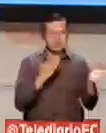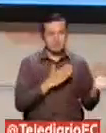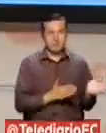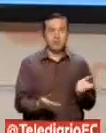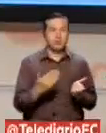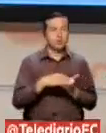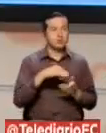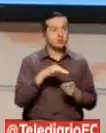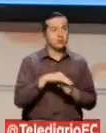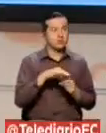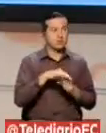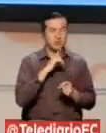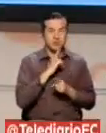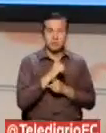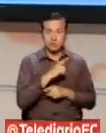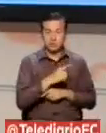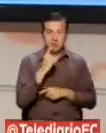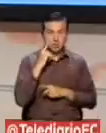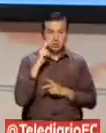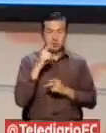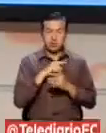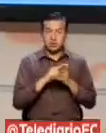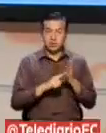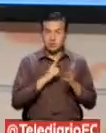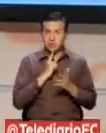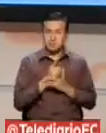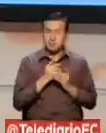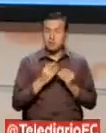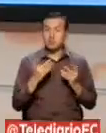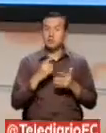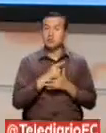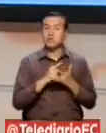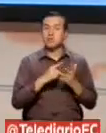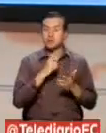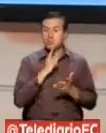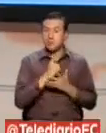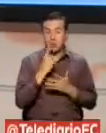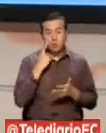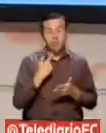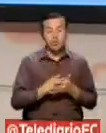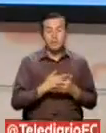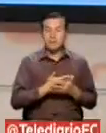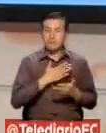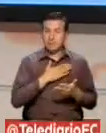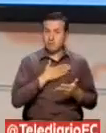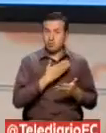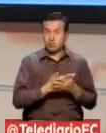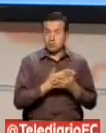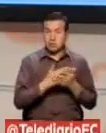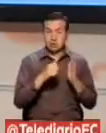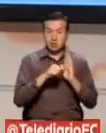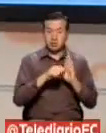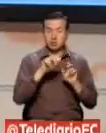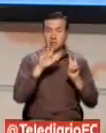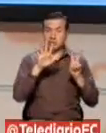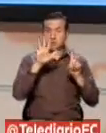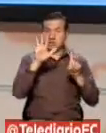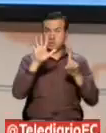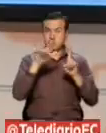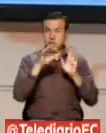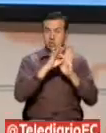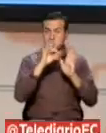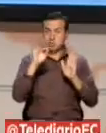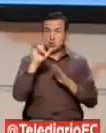a votar este texto de resolución. Pero esto tiene que tener un fundamento. Mi fundamento es el artículo 76, literal L